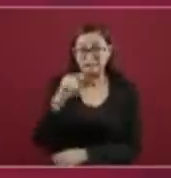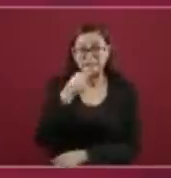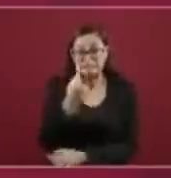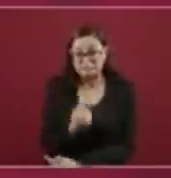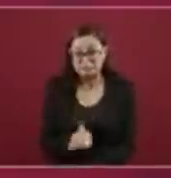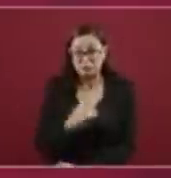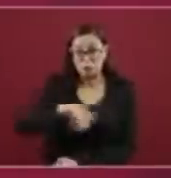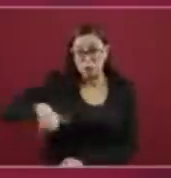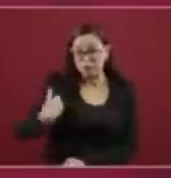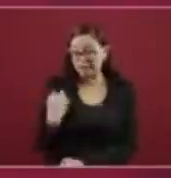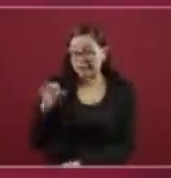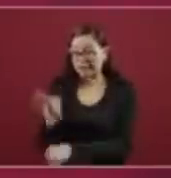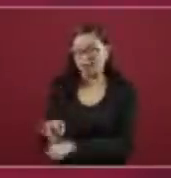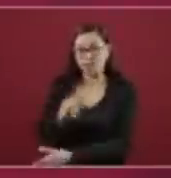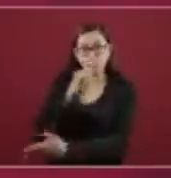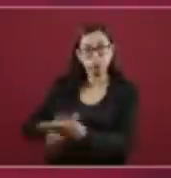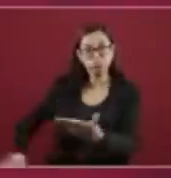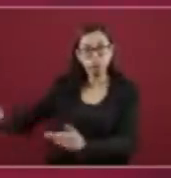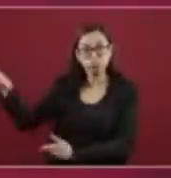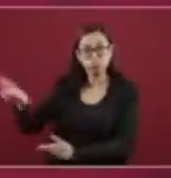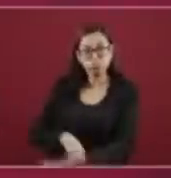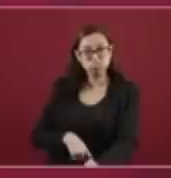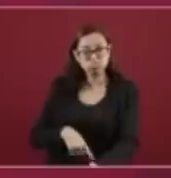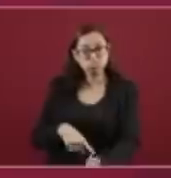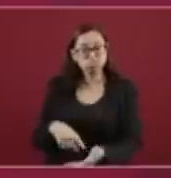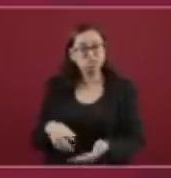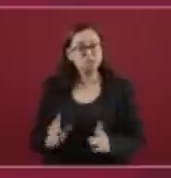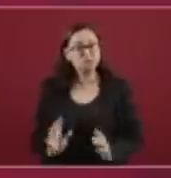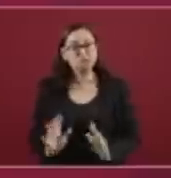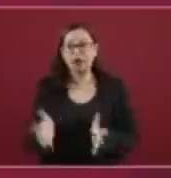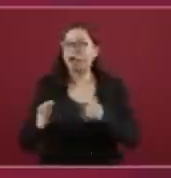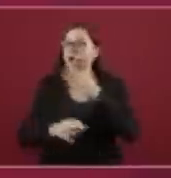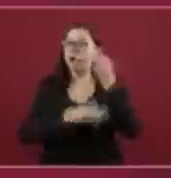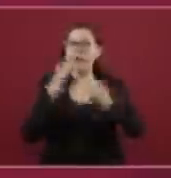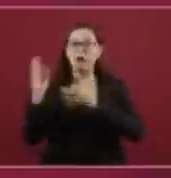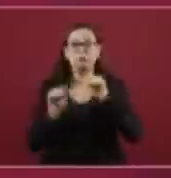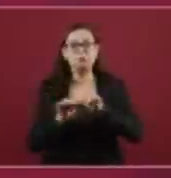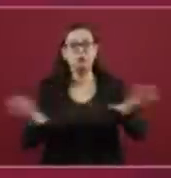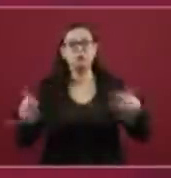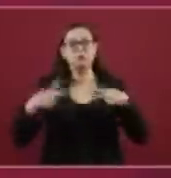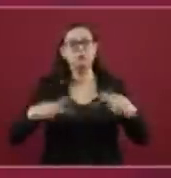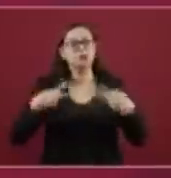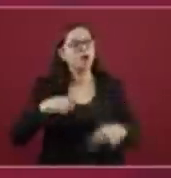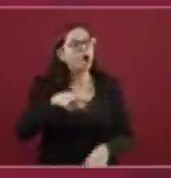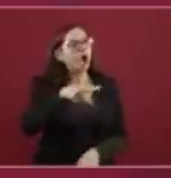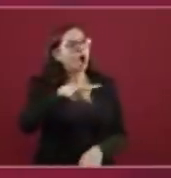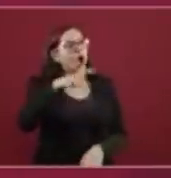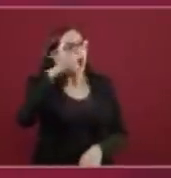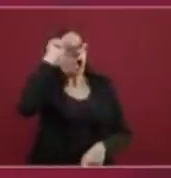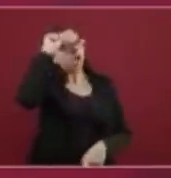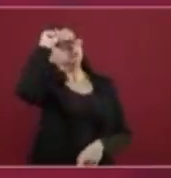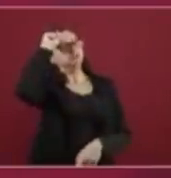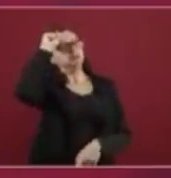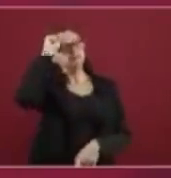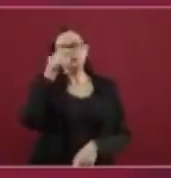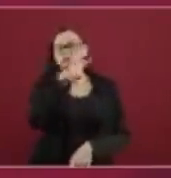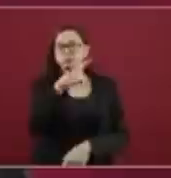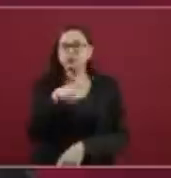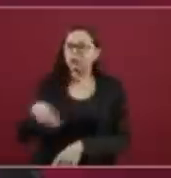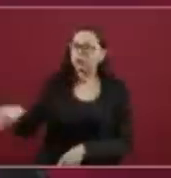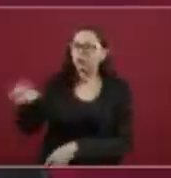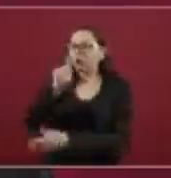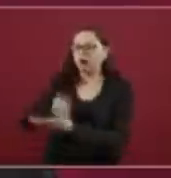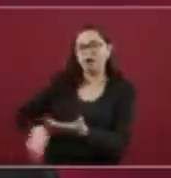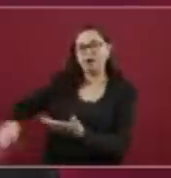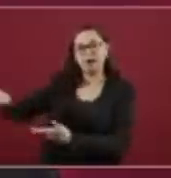infantiles. Y así se quedó en el imaginario colectivo de